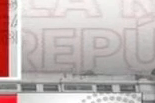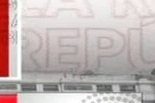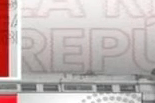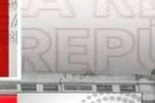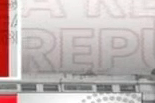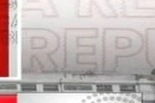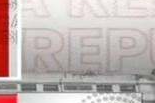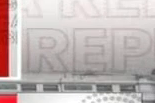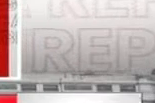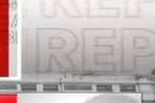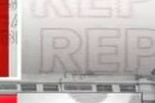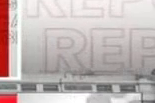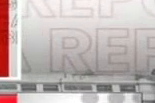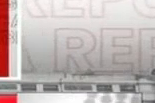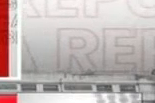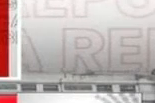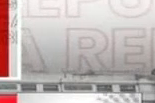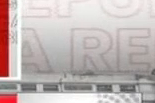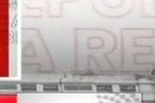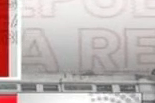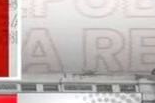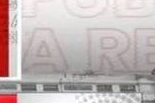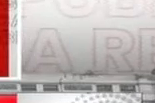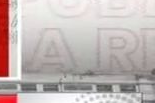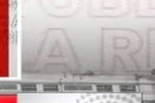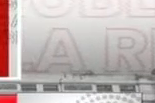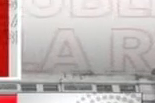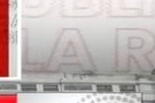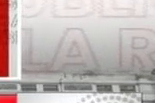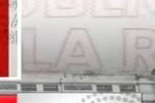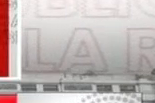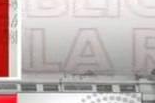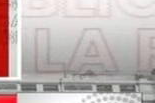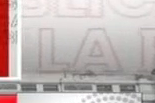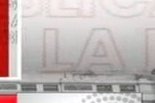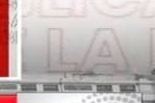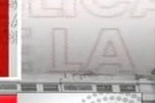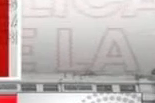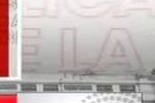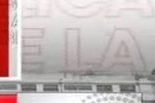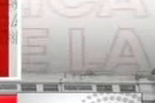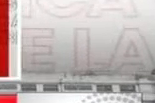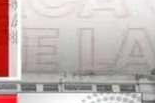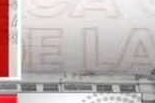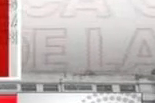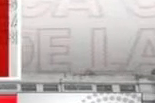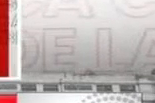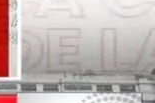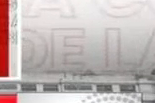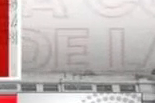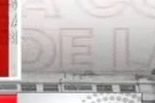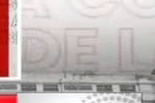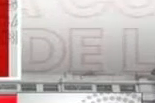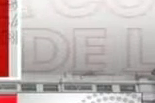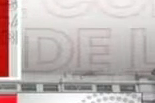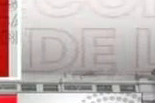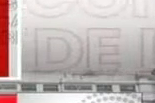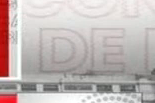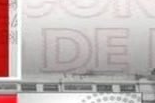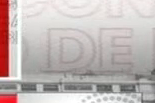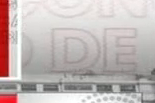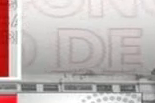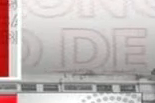el dinero? Y si ese dinero que se va a destinar es en mérito a un plan, un